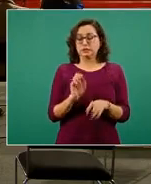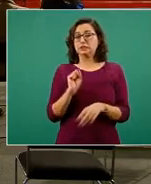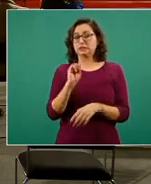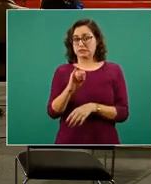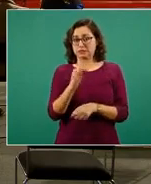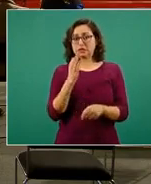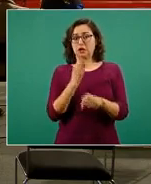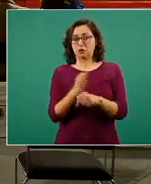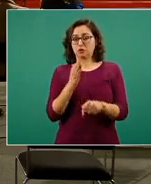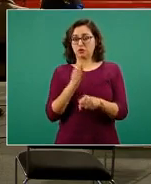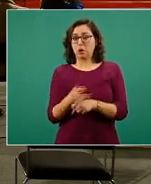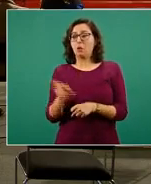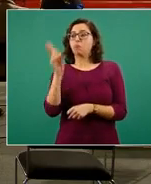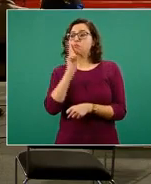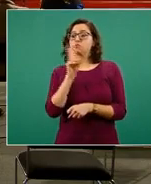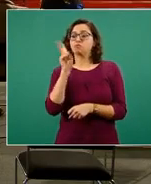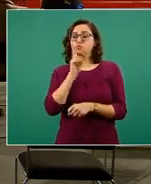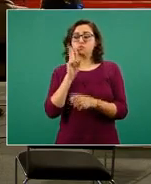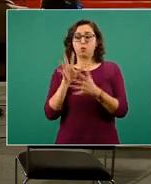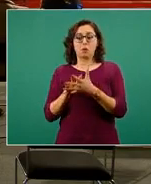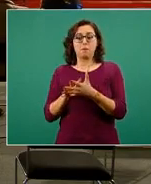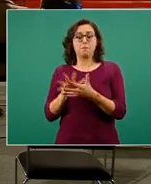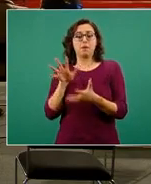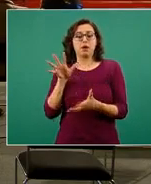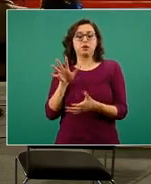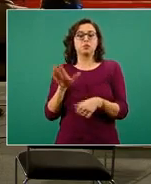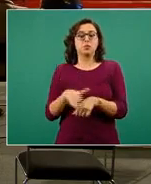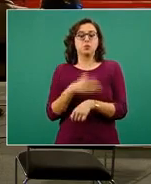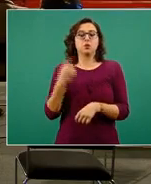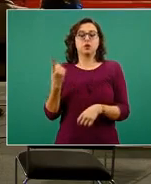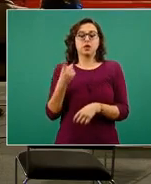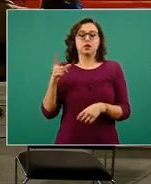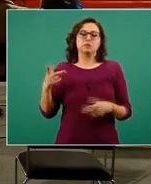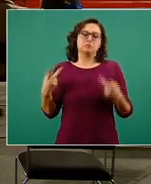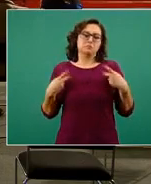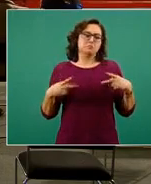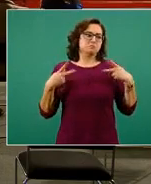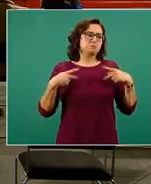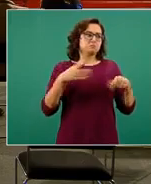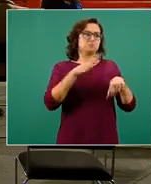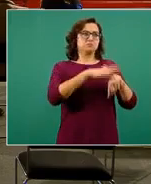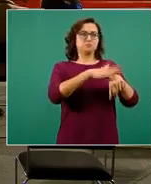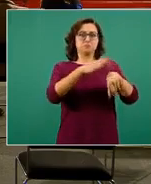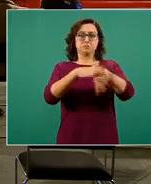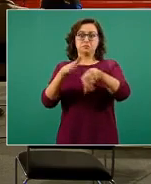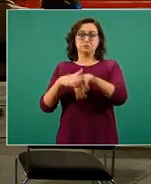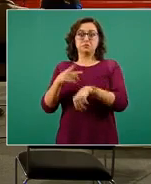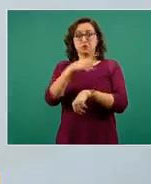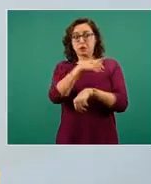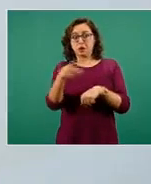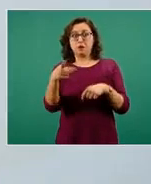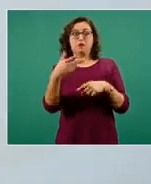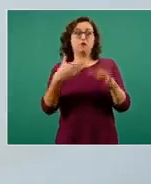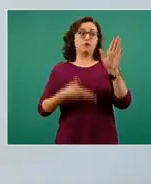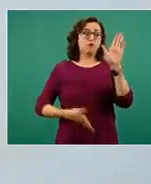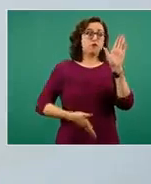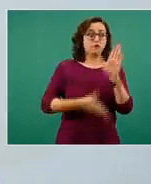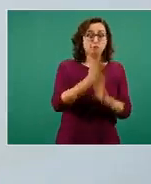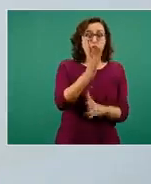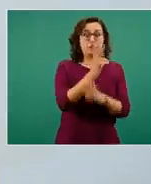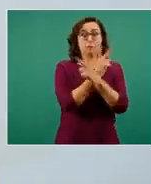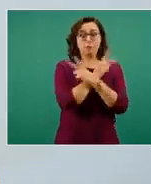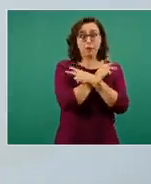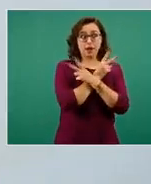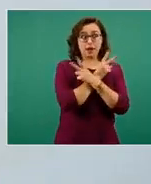pero esto ha sido por una invitación del propio gobierno a todas las personas que regresaron de vacaciones, que por alguna